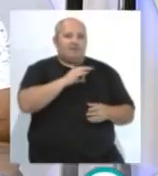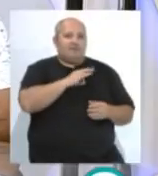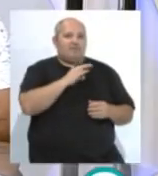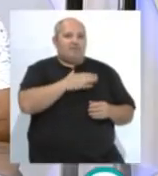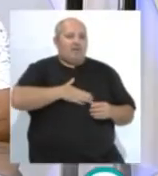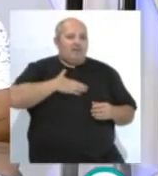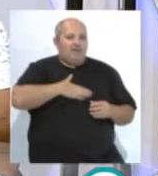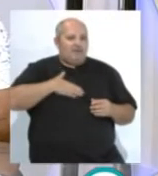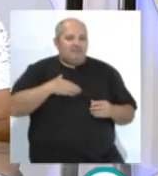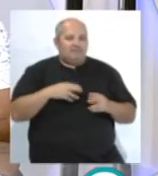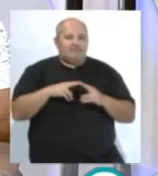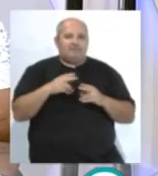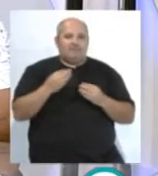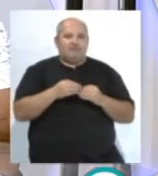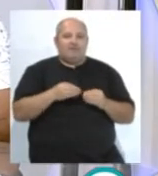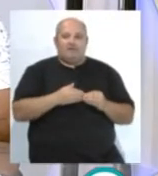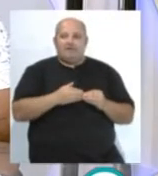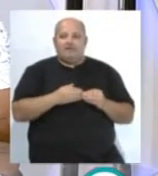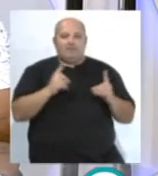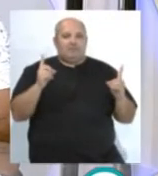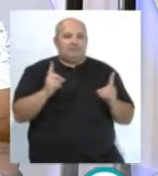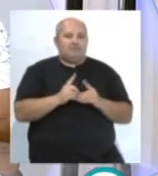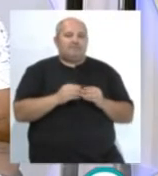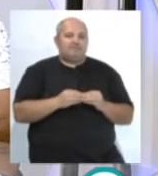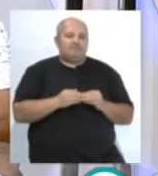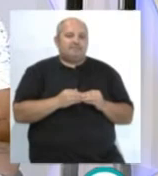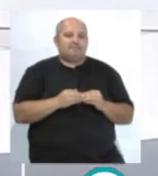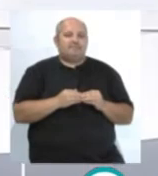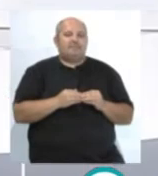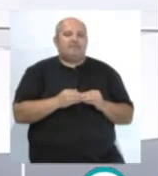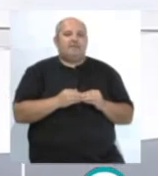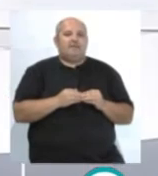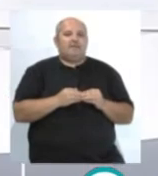un placer. Gracias. Don Juan Manuel. Se hizo corto. Se hizo corto, ¿no? Uh-huh. Eso es bueno.